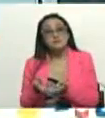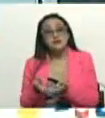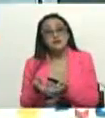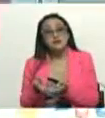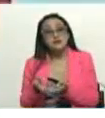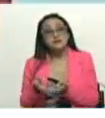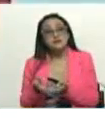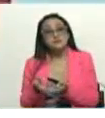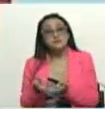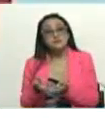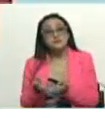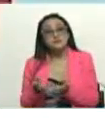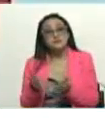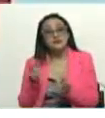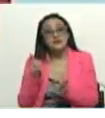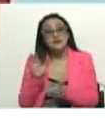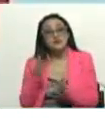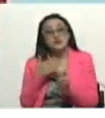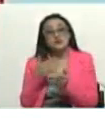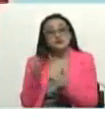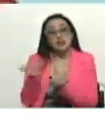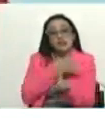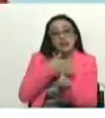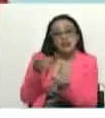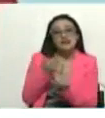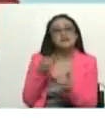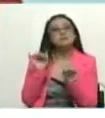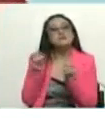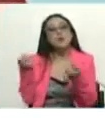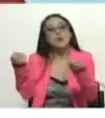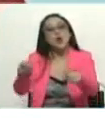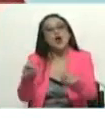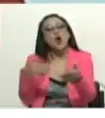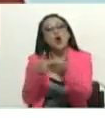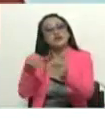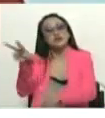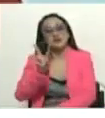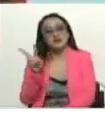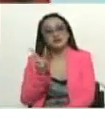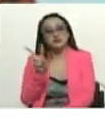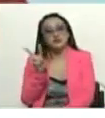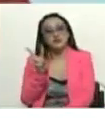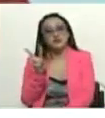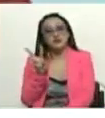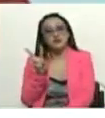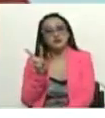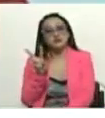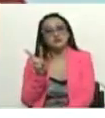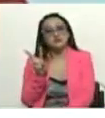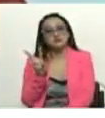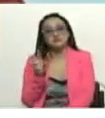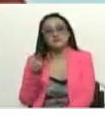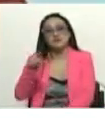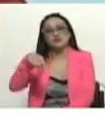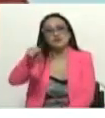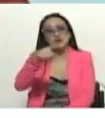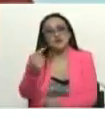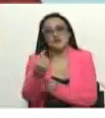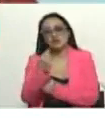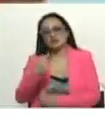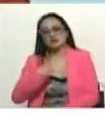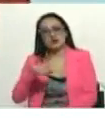Trump arreció el bloqueo económico contra Venezuela. Si no, no nos van a decir ustedes a